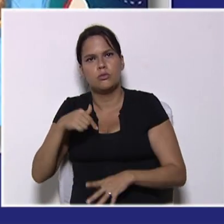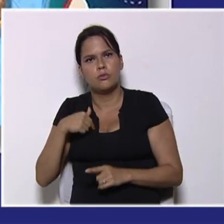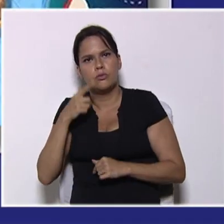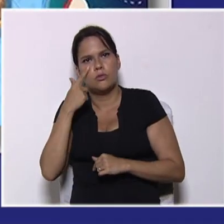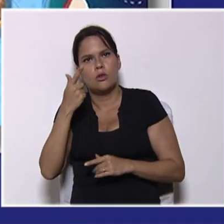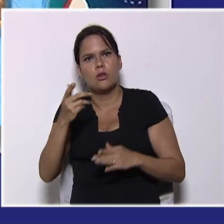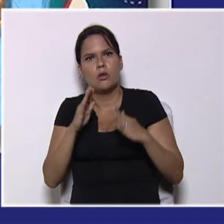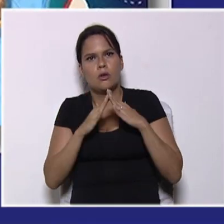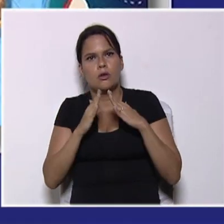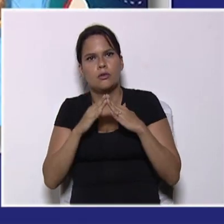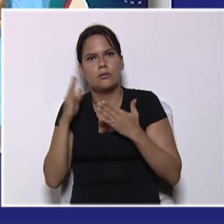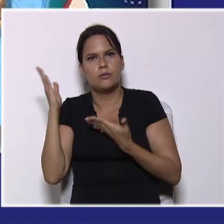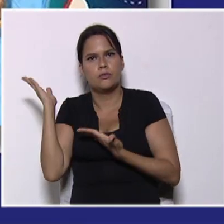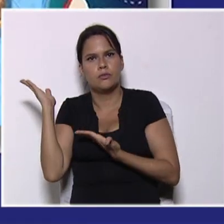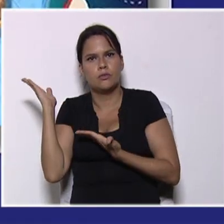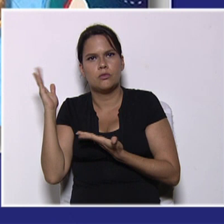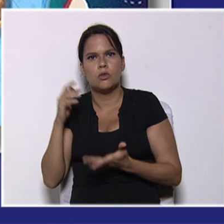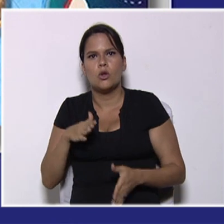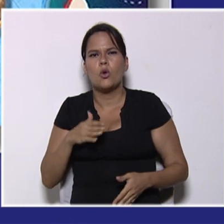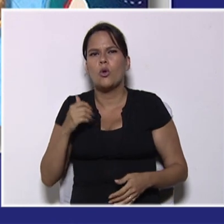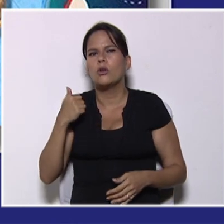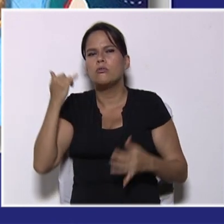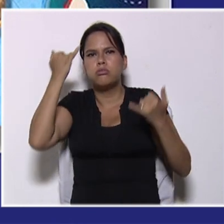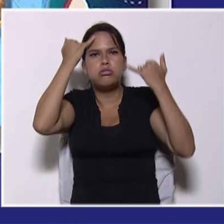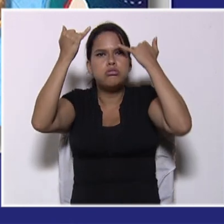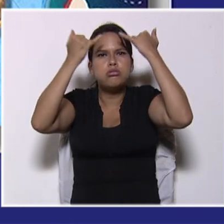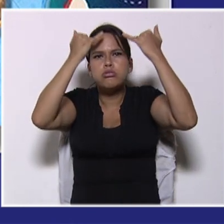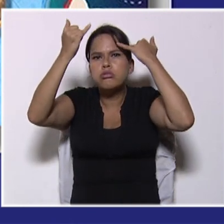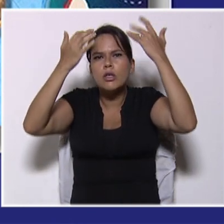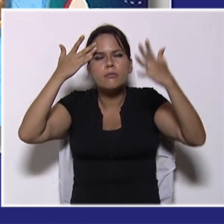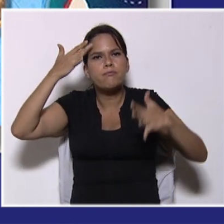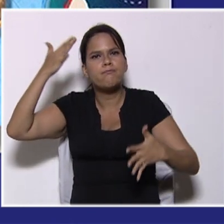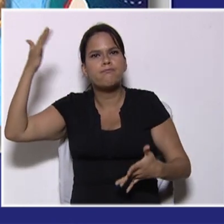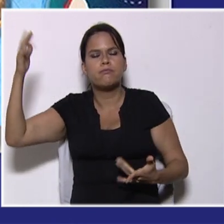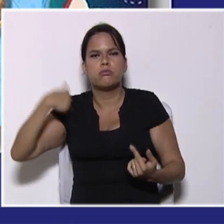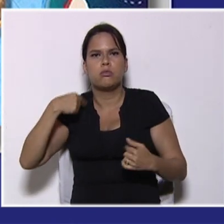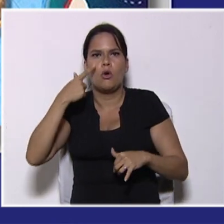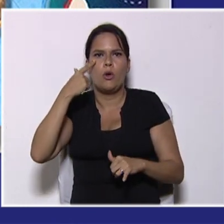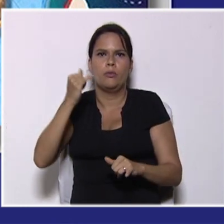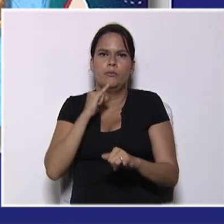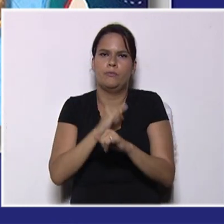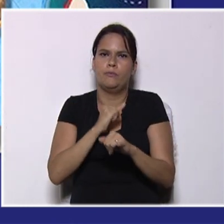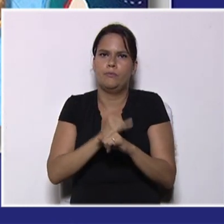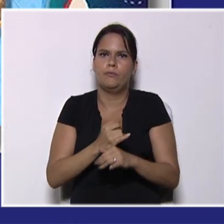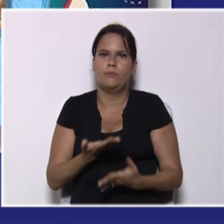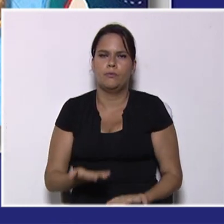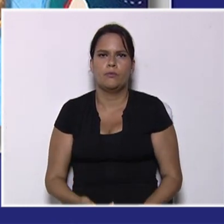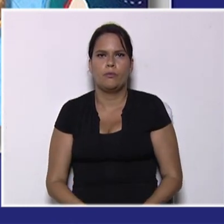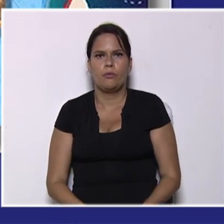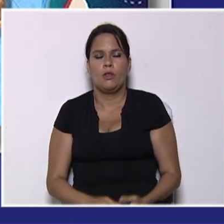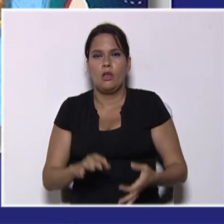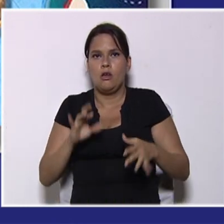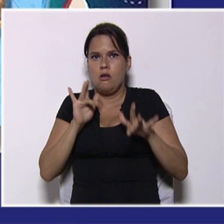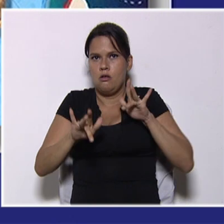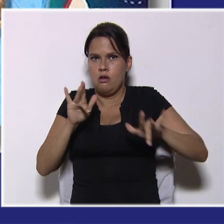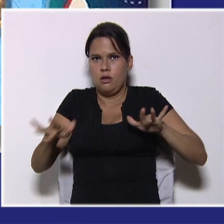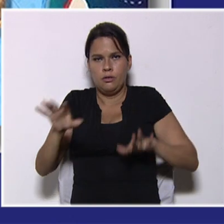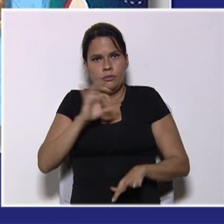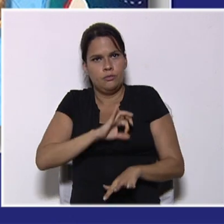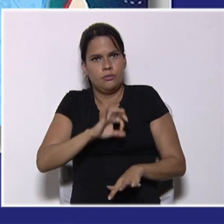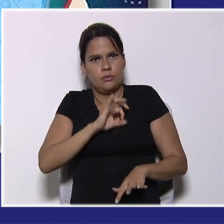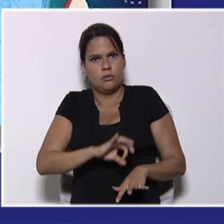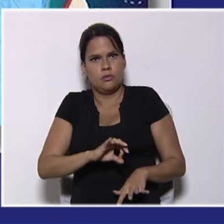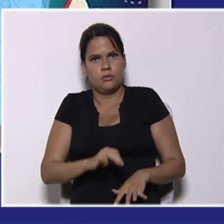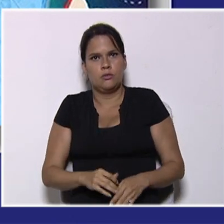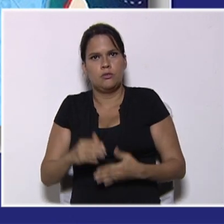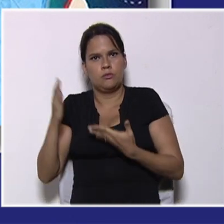ya se están imaginando cualquier cantidad de ideas que se le han ocurrido, y lo hemos visto en internet, lo hemos visto a través de las redes sociales, como con las